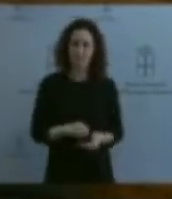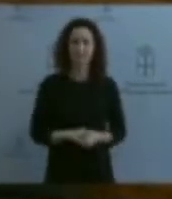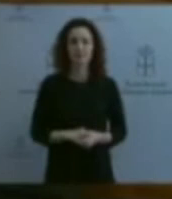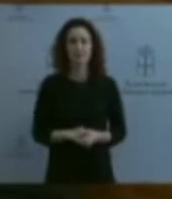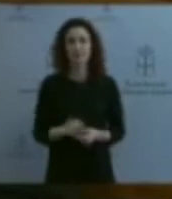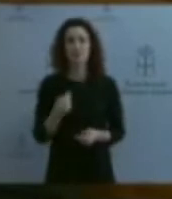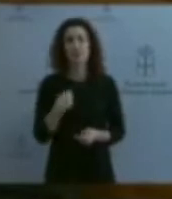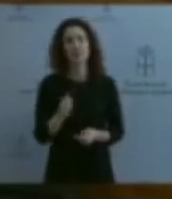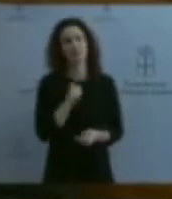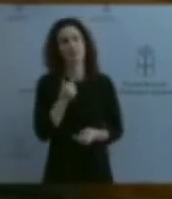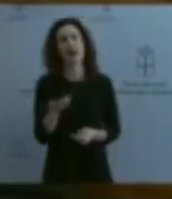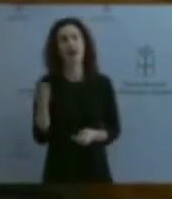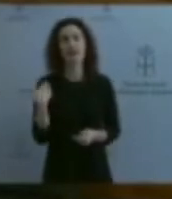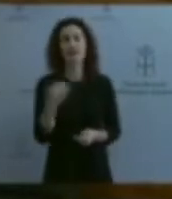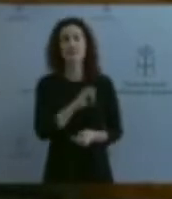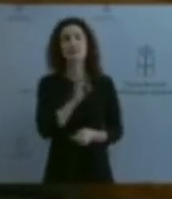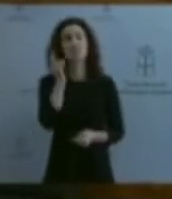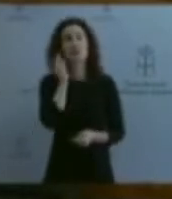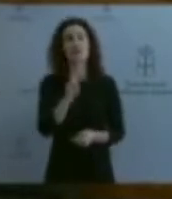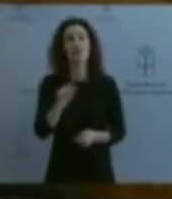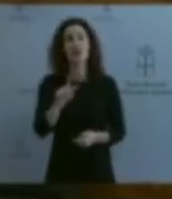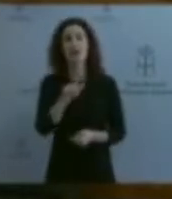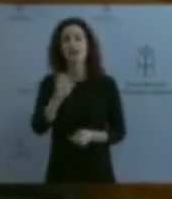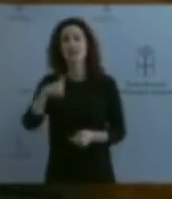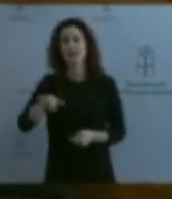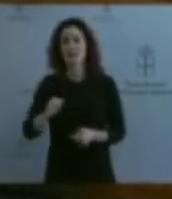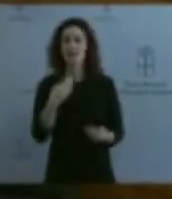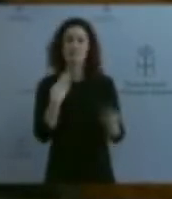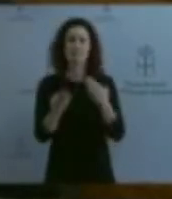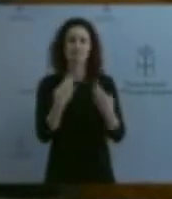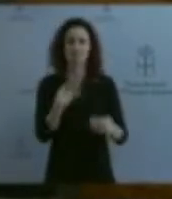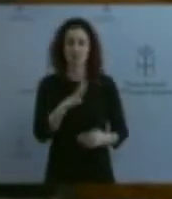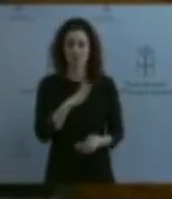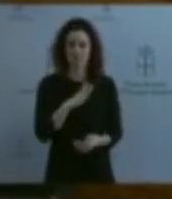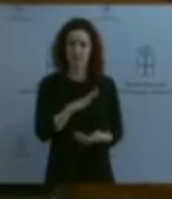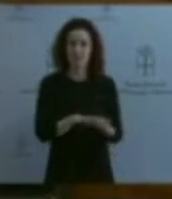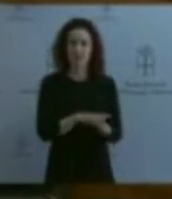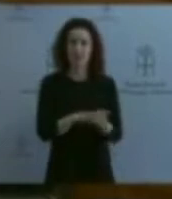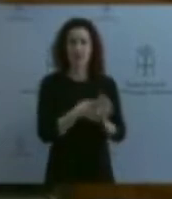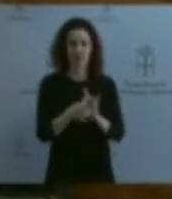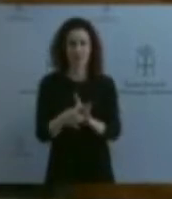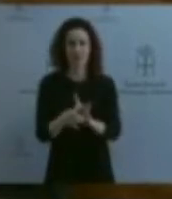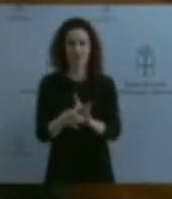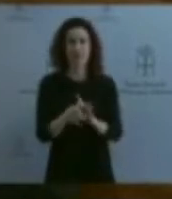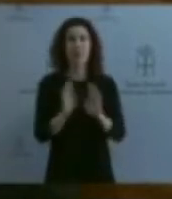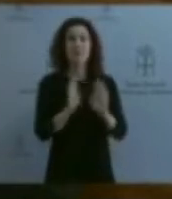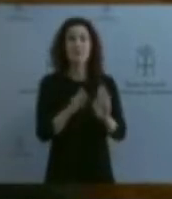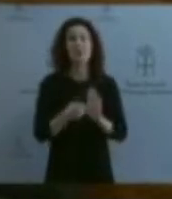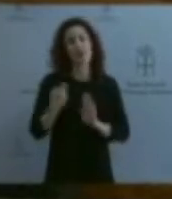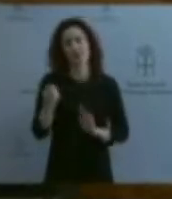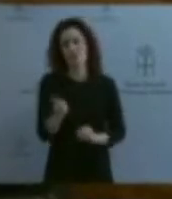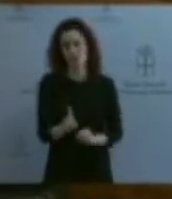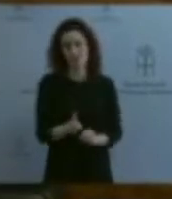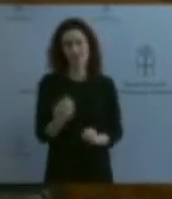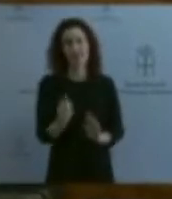decía, dialoguemos desde luego en cuanto a esta cuestión, pero sin descartar una cuestión que ya no es un debate ideológico, créame, es mucho